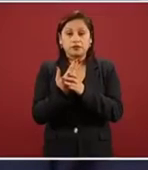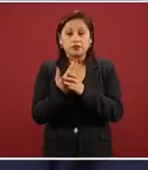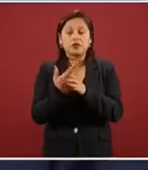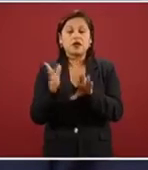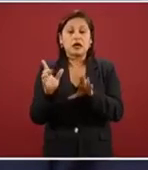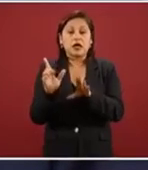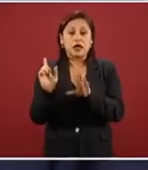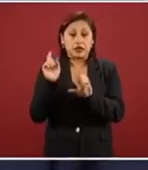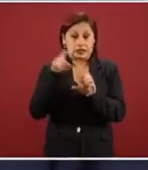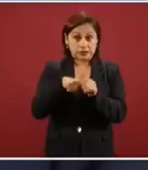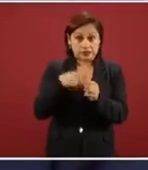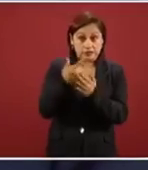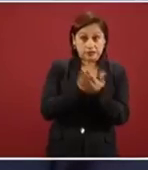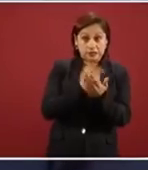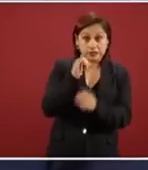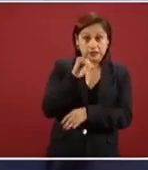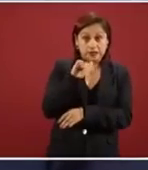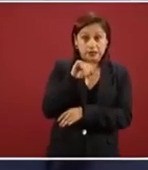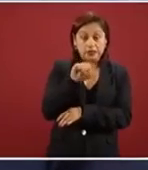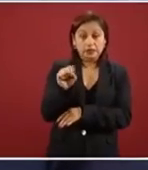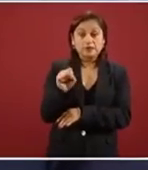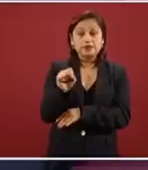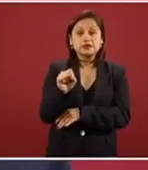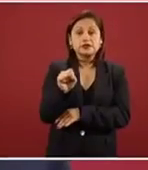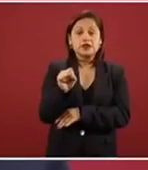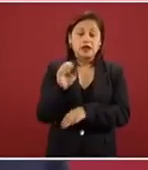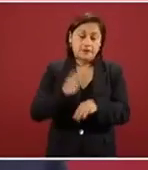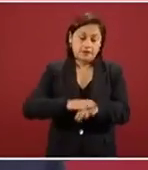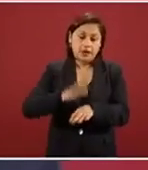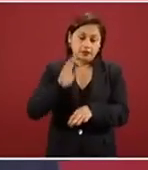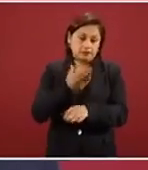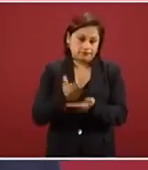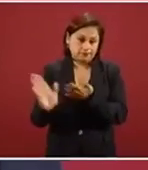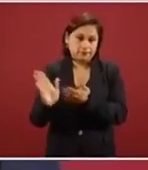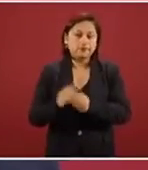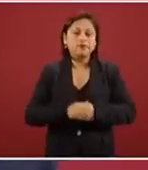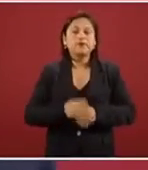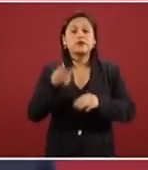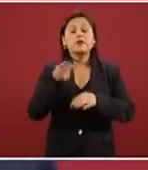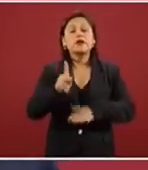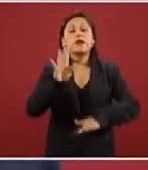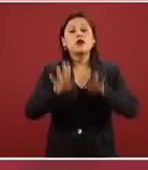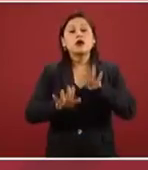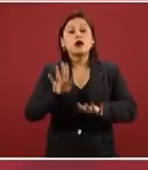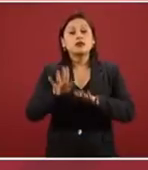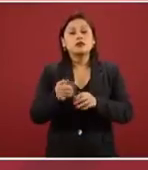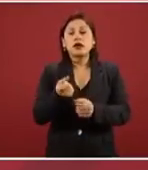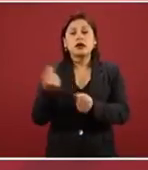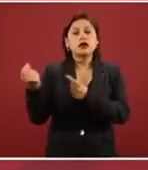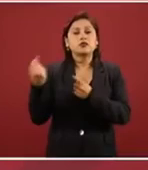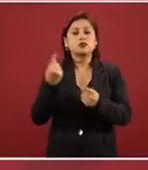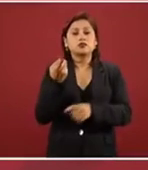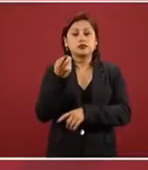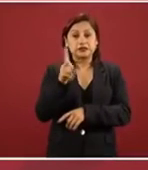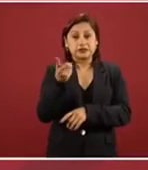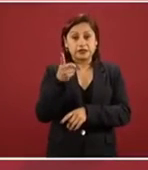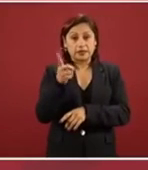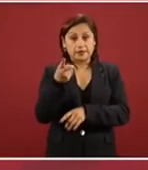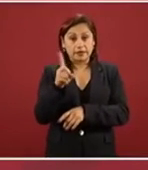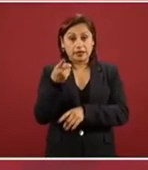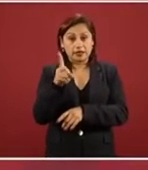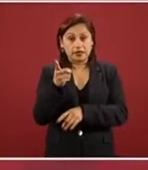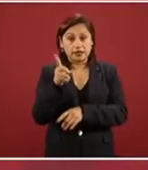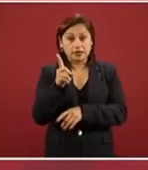Social. Pero suele pasar que en diciembre, en vez de aumentar,